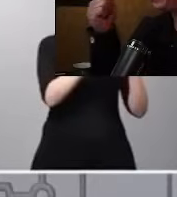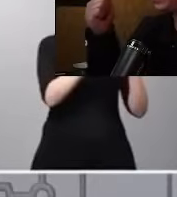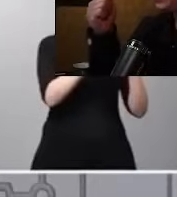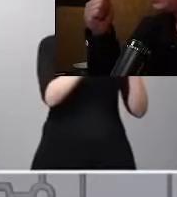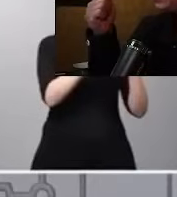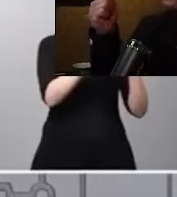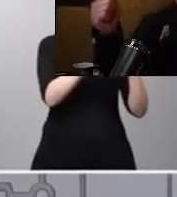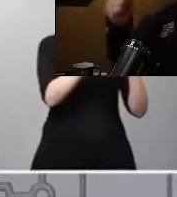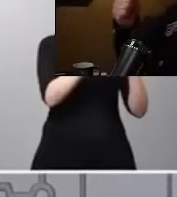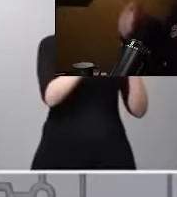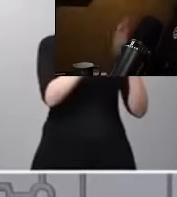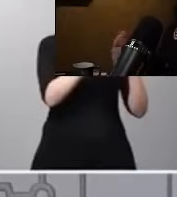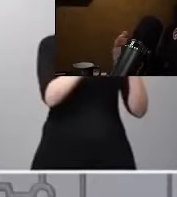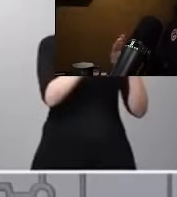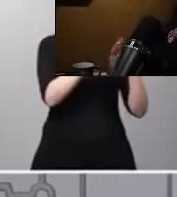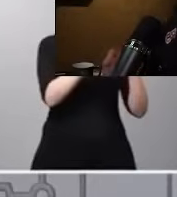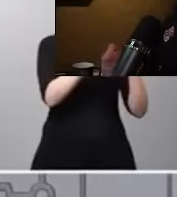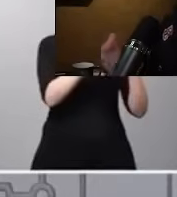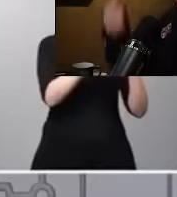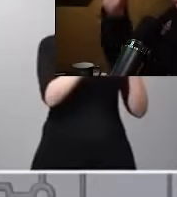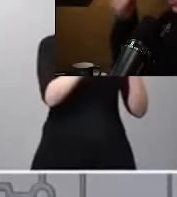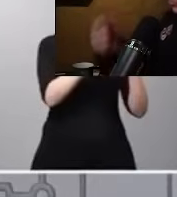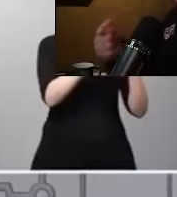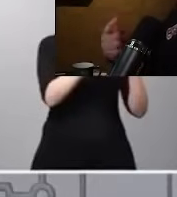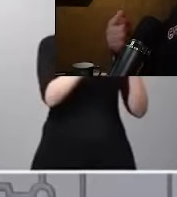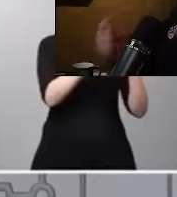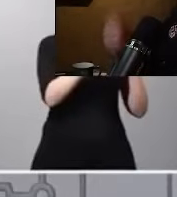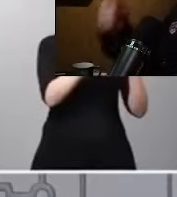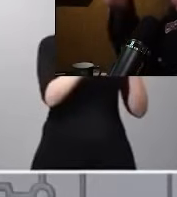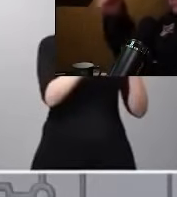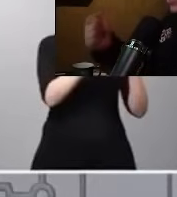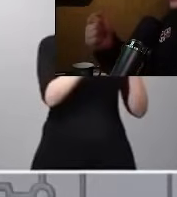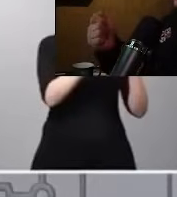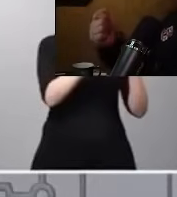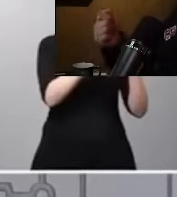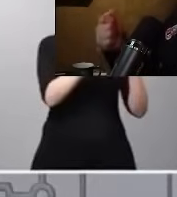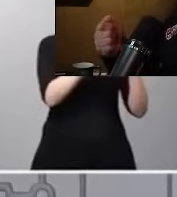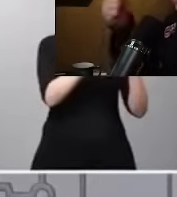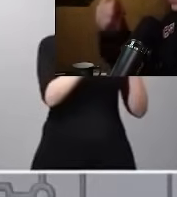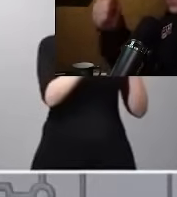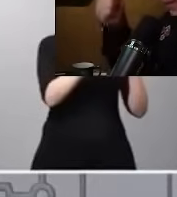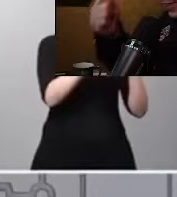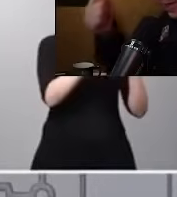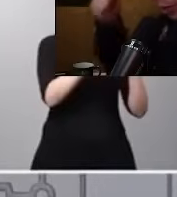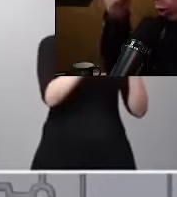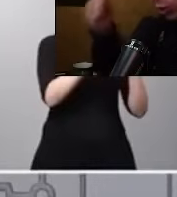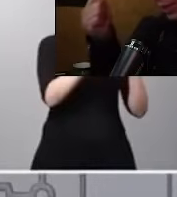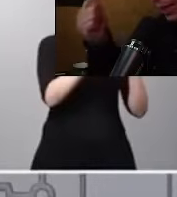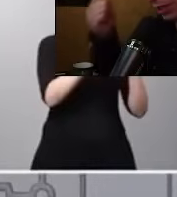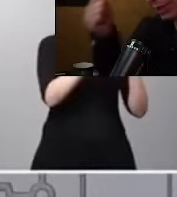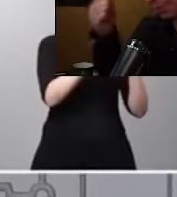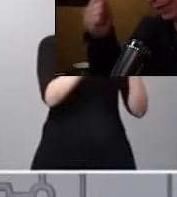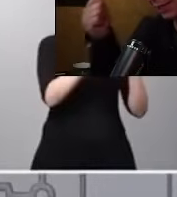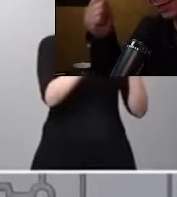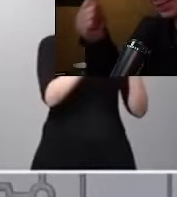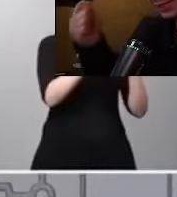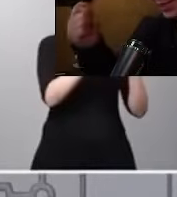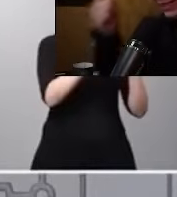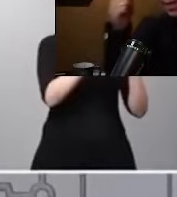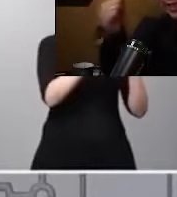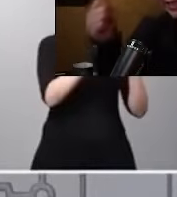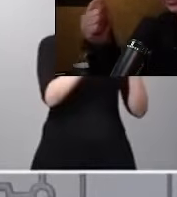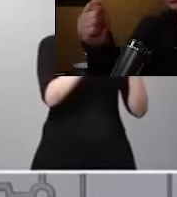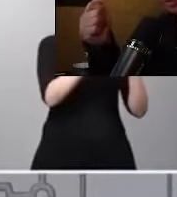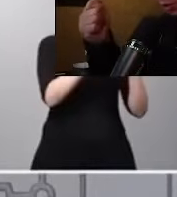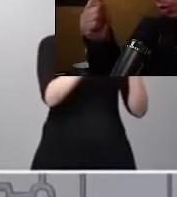ustedes también, porque esa misma energía, vehemencia, deberías haber también condenado las palabras